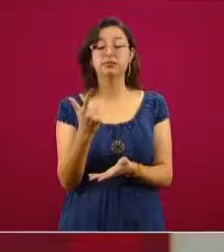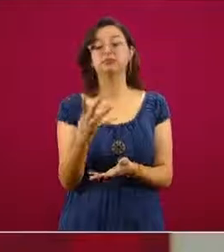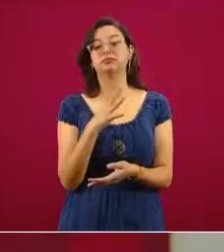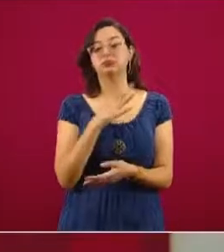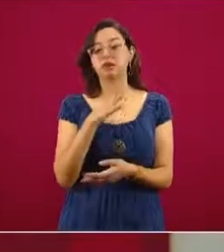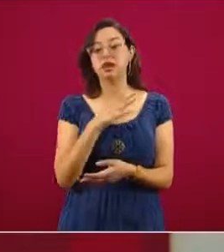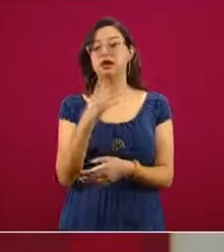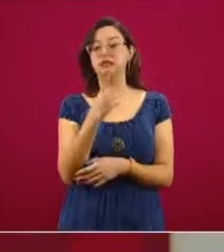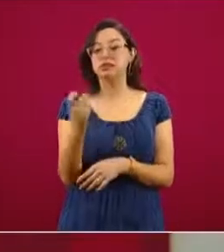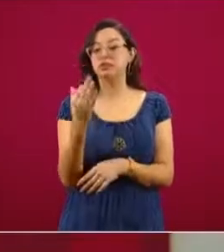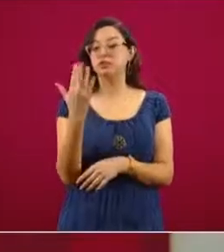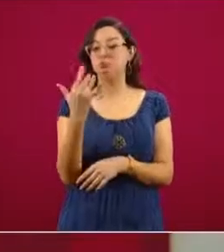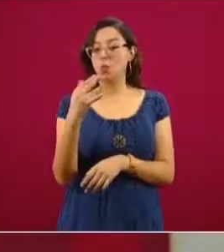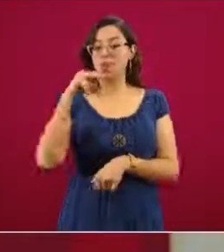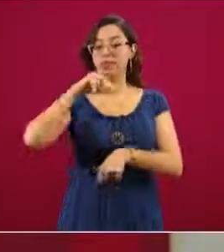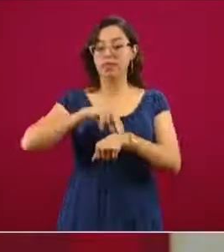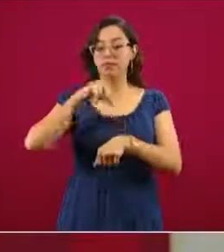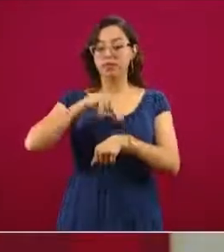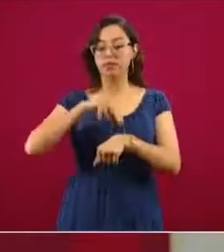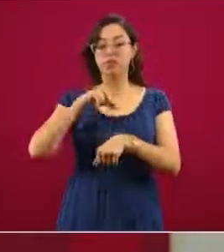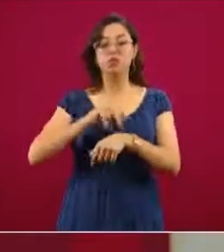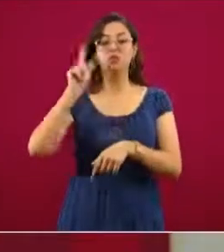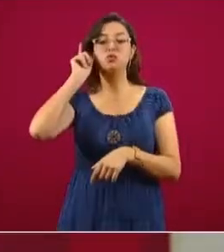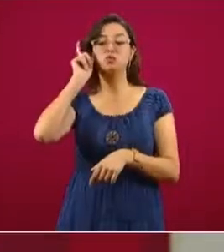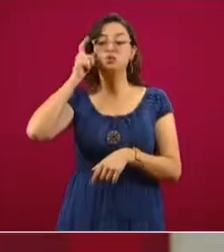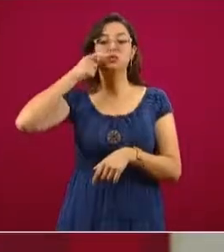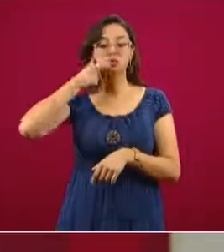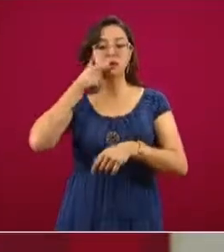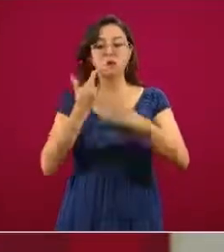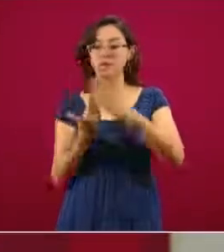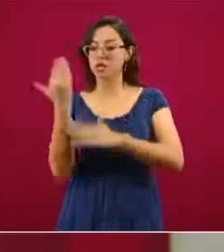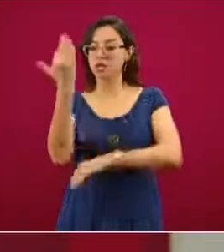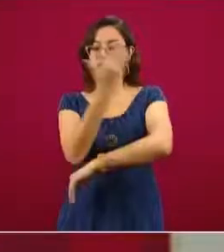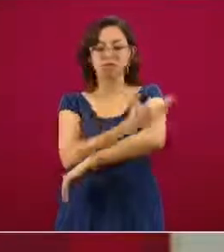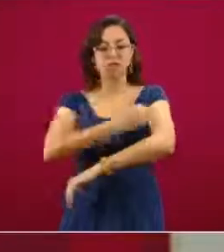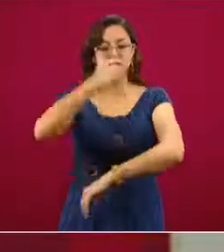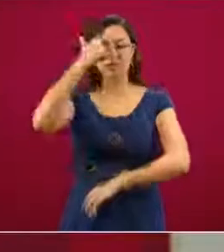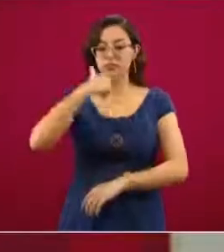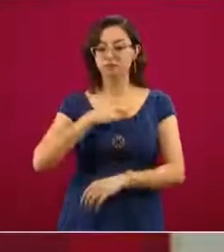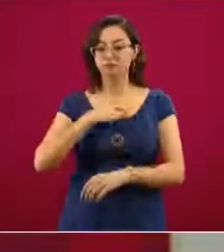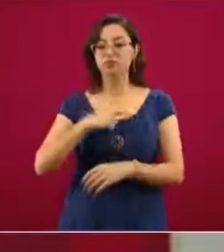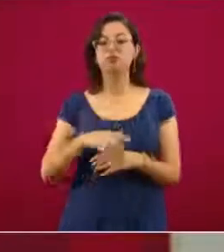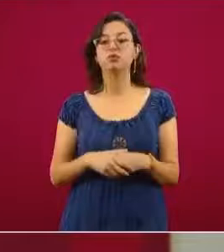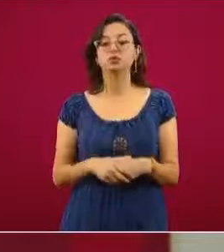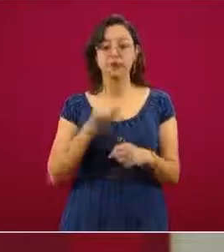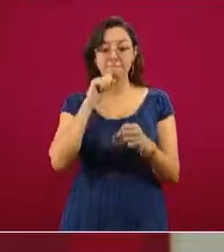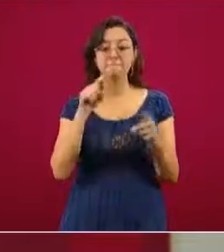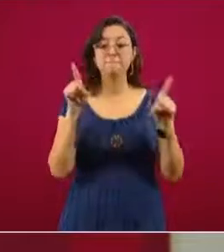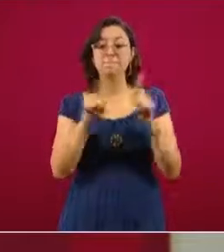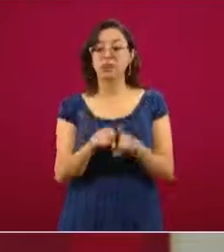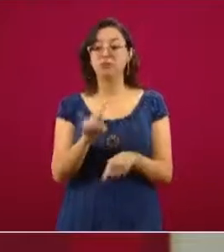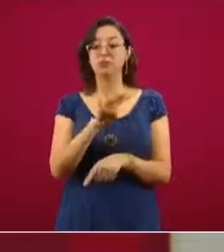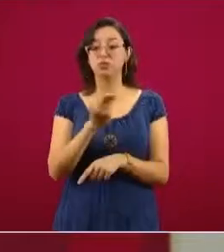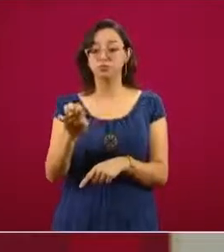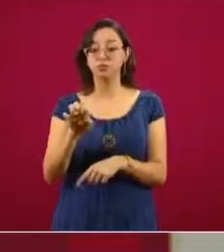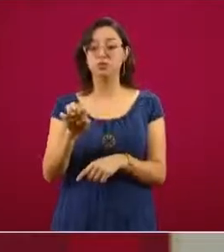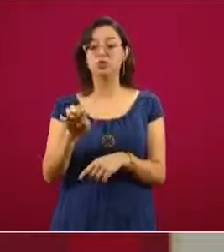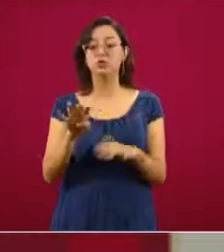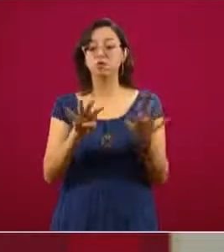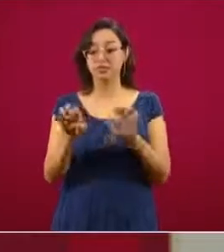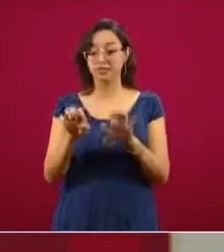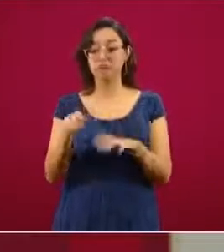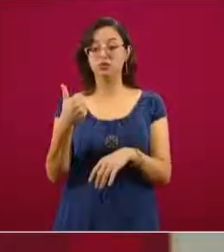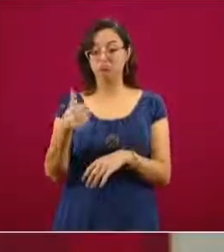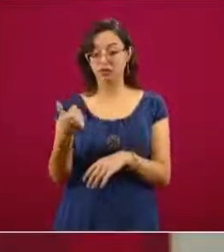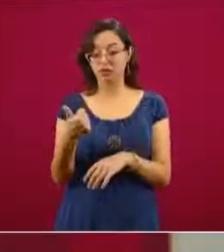de 150 médicos en Locatel en todos los turnos, y también en 911, si se considera